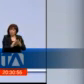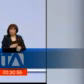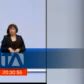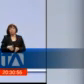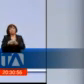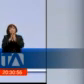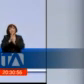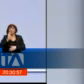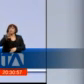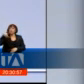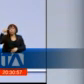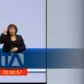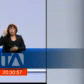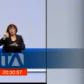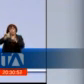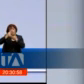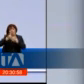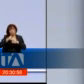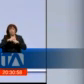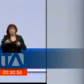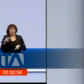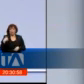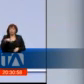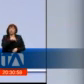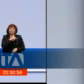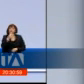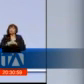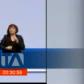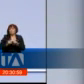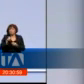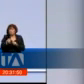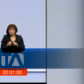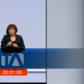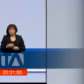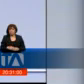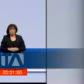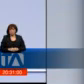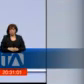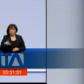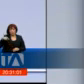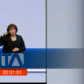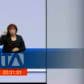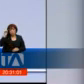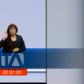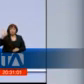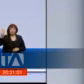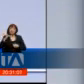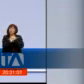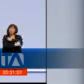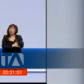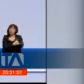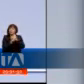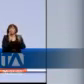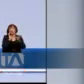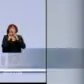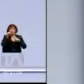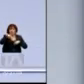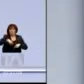su gobierno que interceda, pues en ese caso lo que acontece es que el gobierno de ese país conversa con las